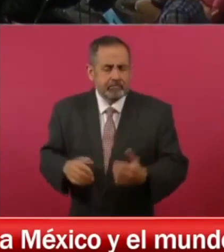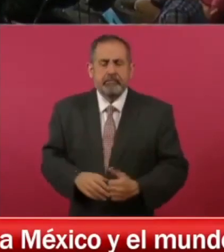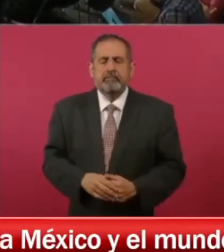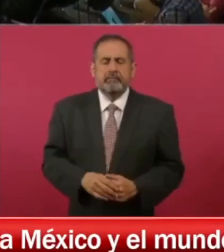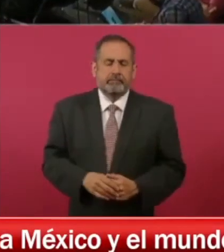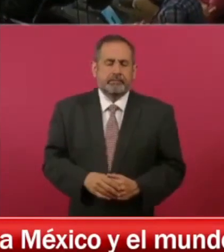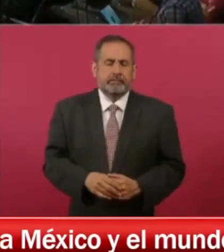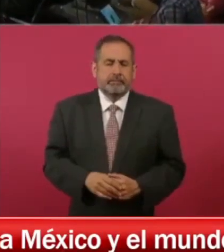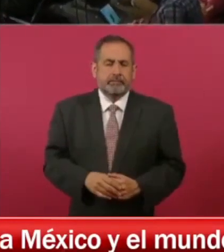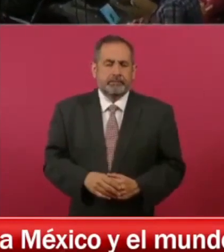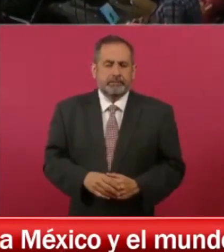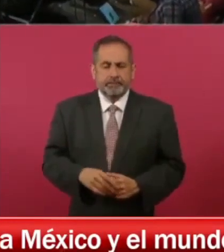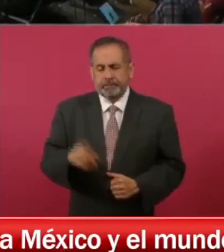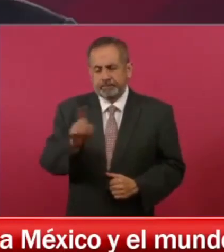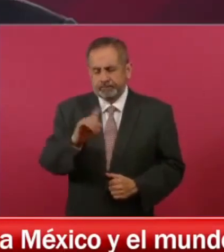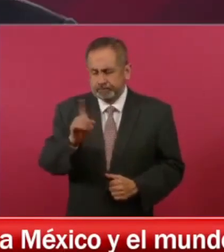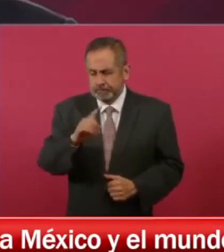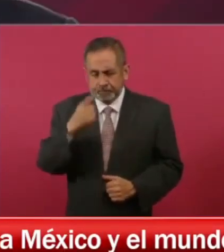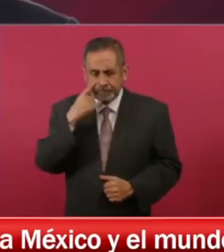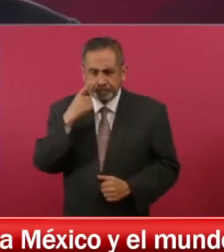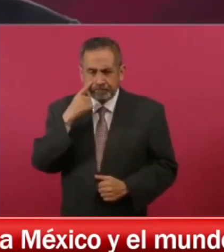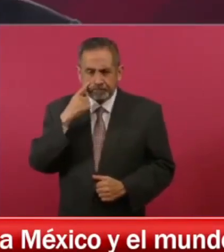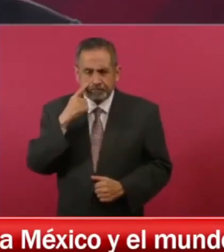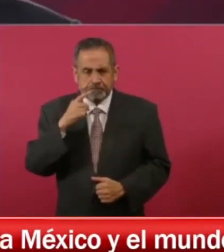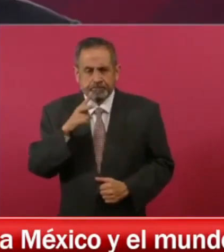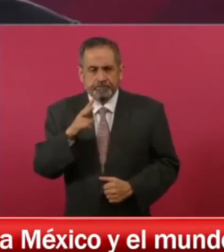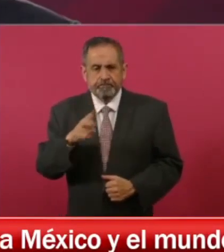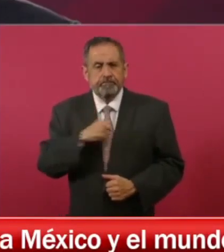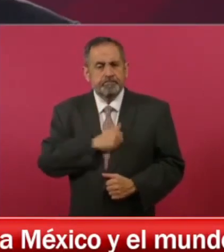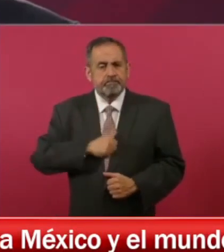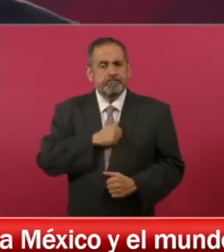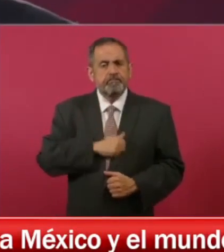muy lamentable lo que sucedió.